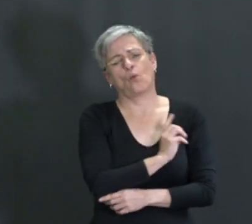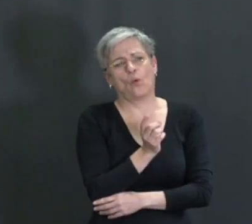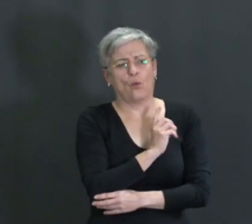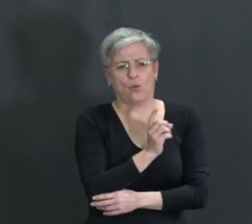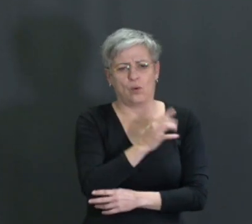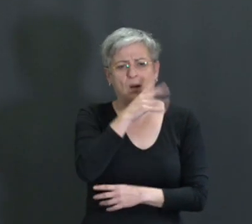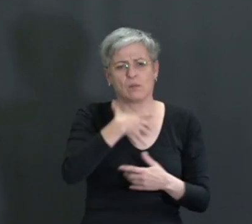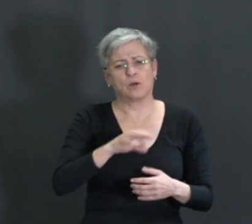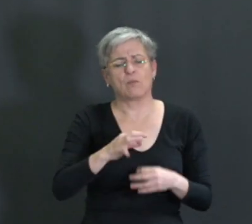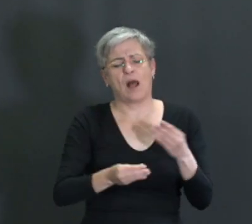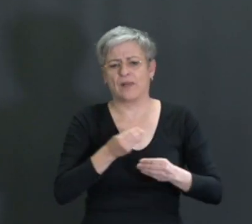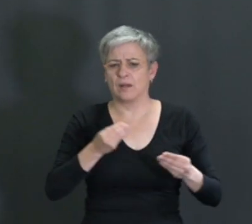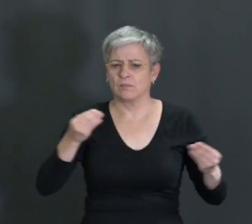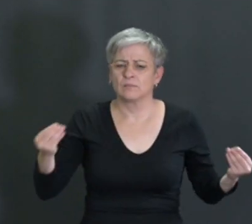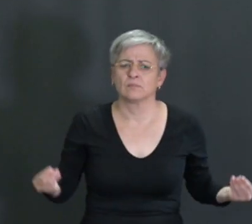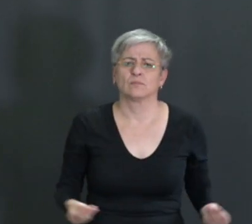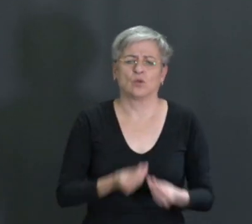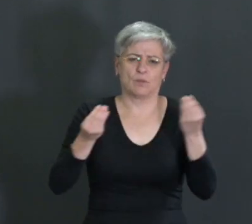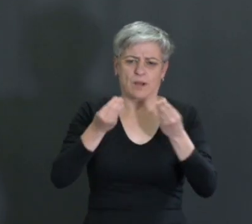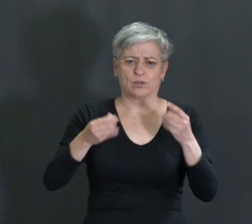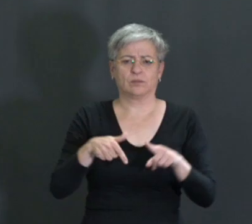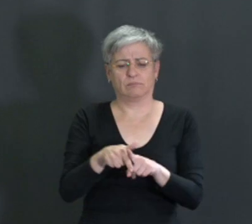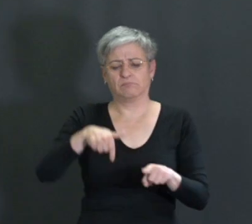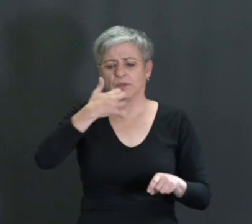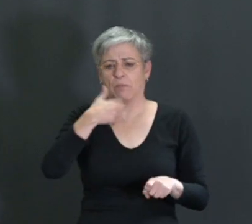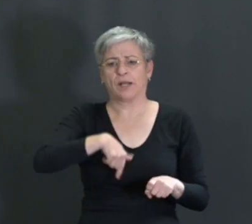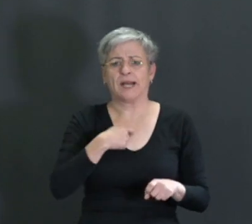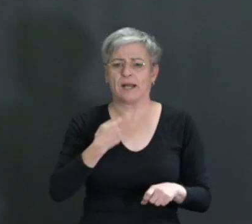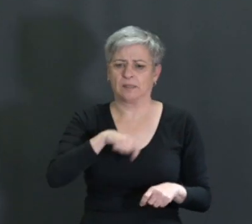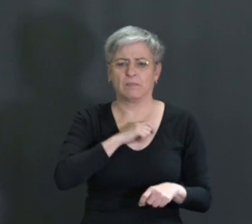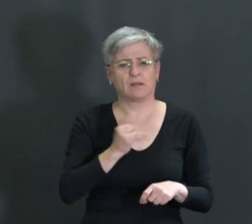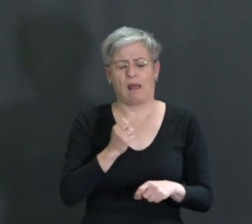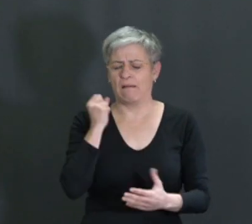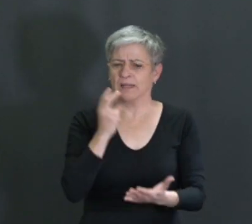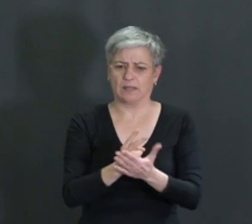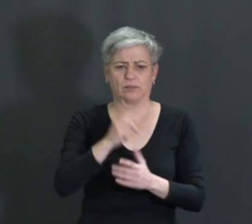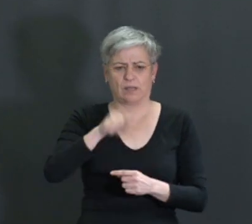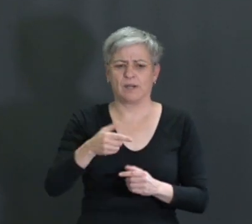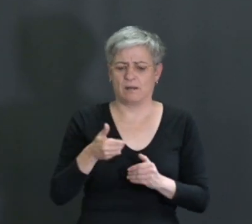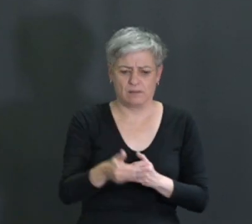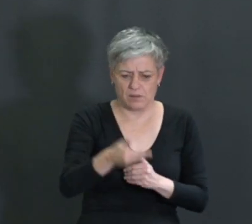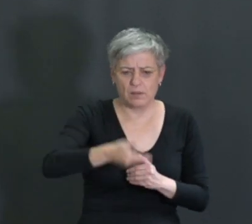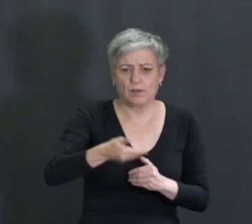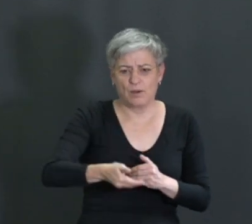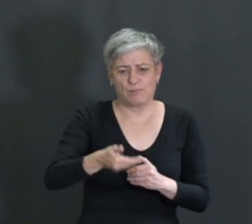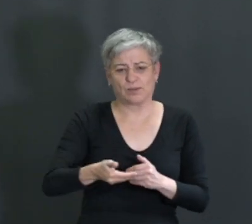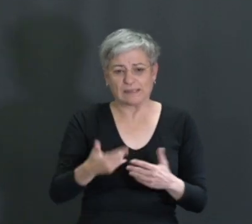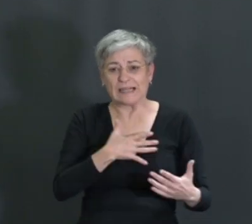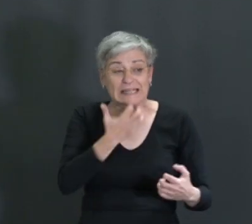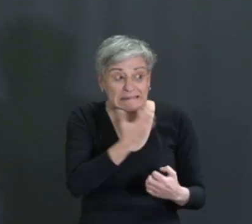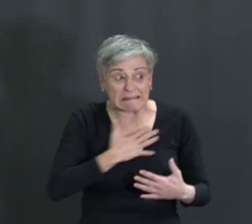muchísimo más y aquí en España tenemos retos importantísimos por hacer, que si quieres. Venga,